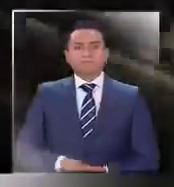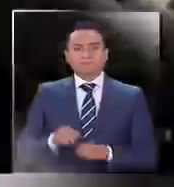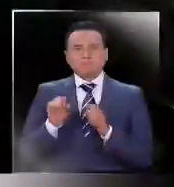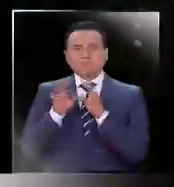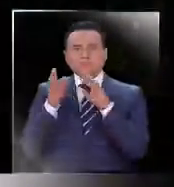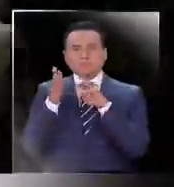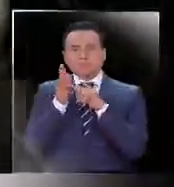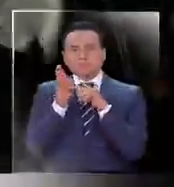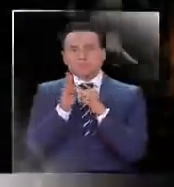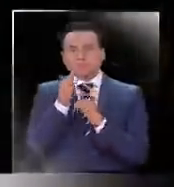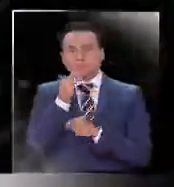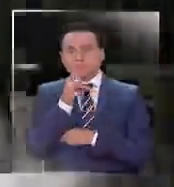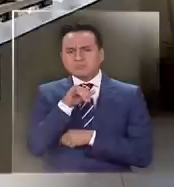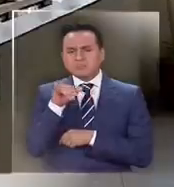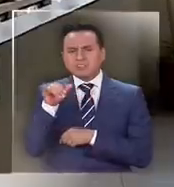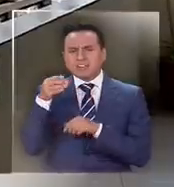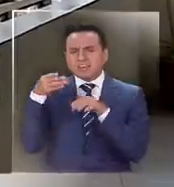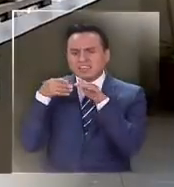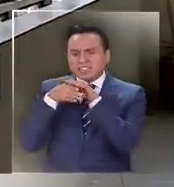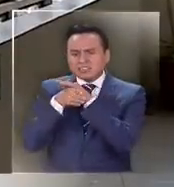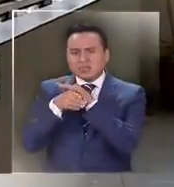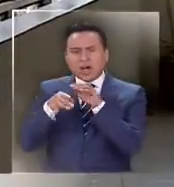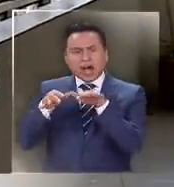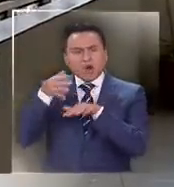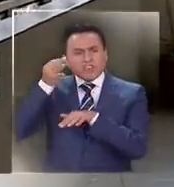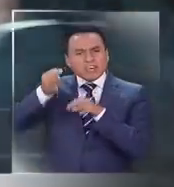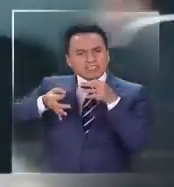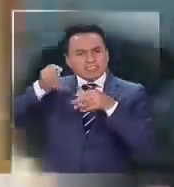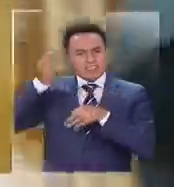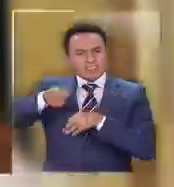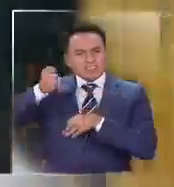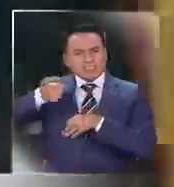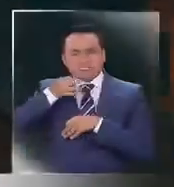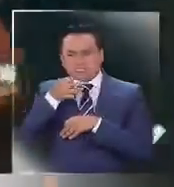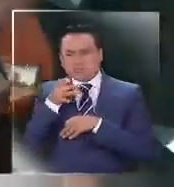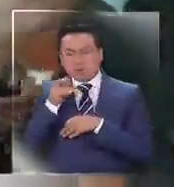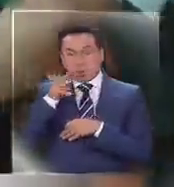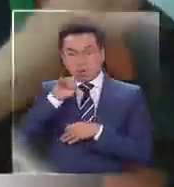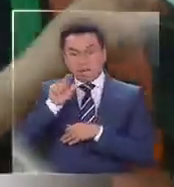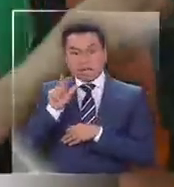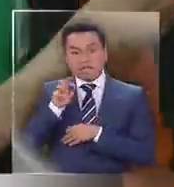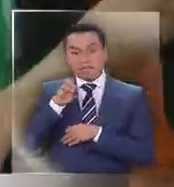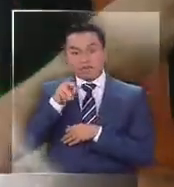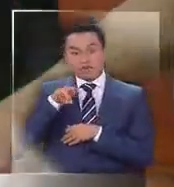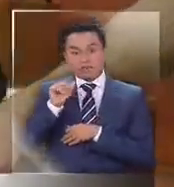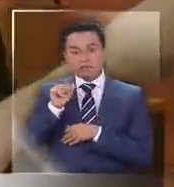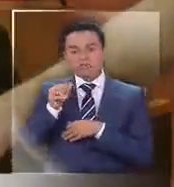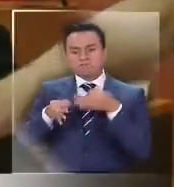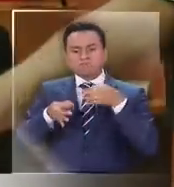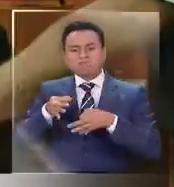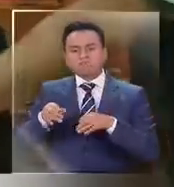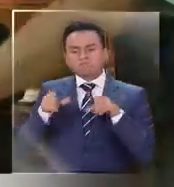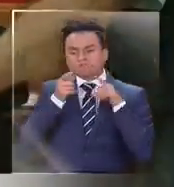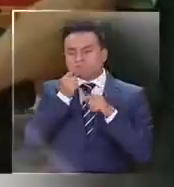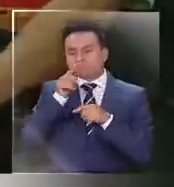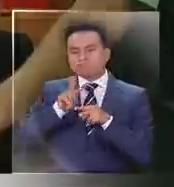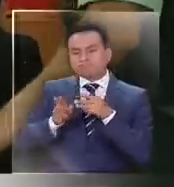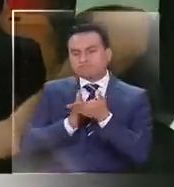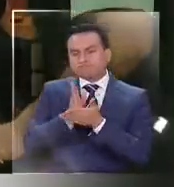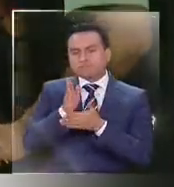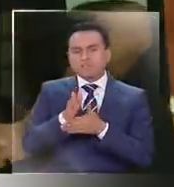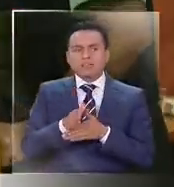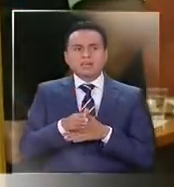Incidentes que llegaron incluso hasta el acceso a la sala de audiencia, donde Miguel Espinosa sería formalizado. Hay personal de